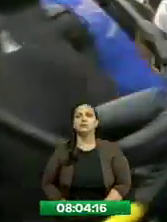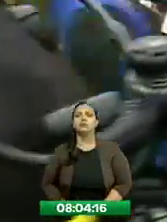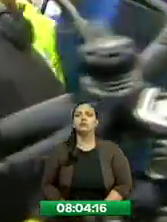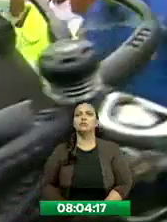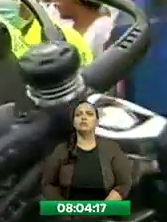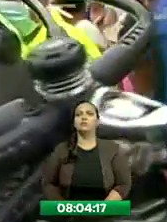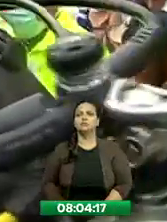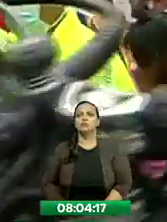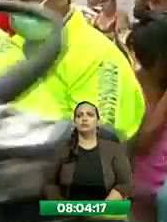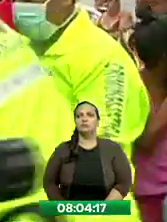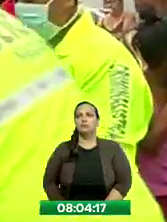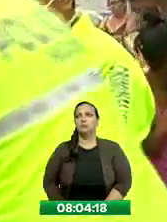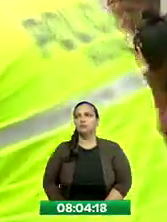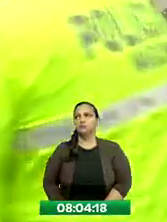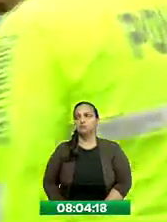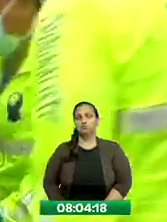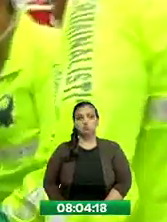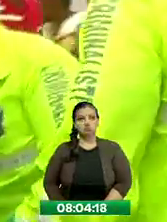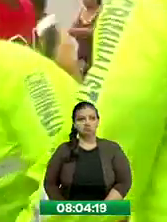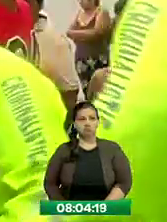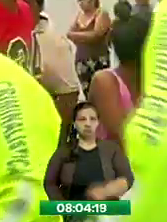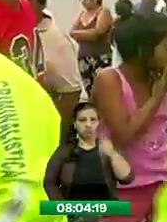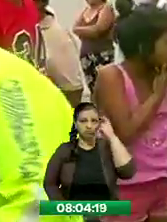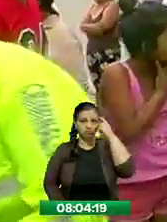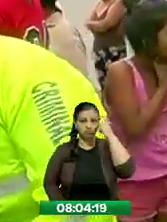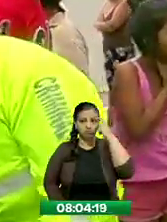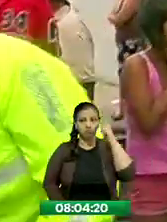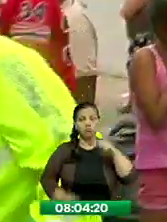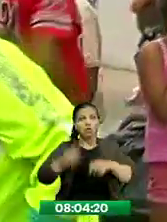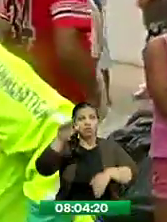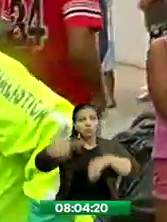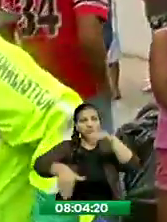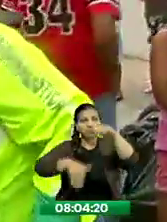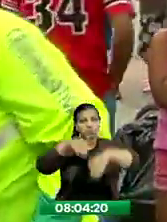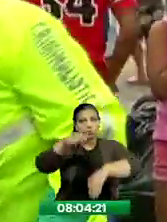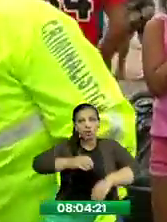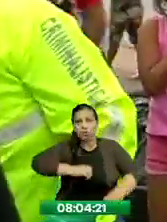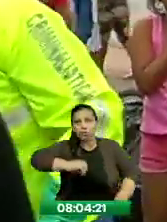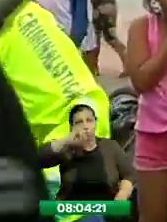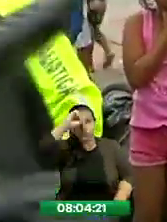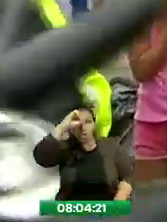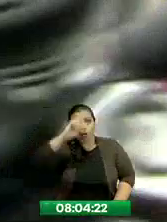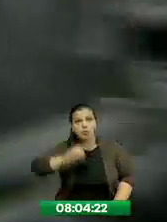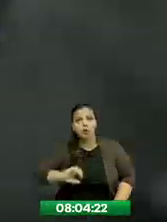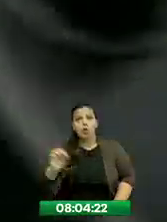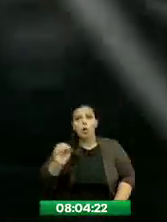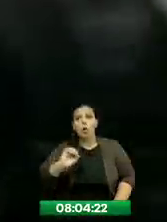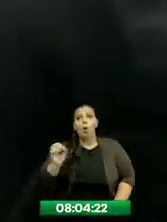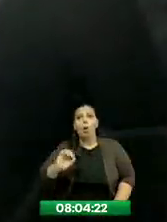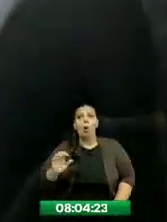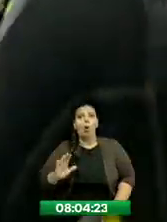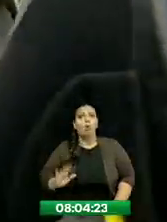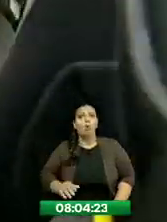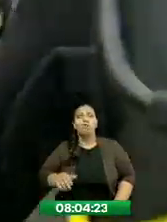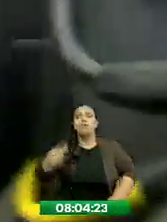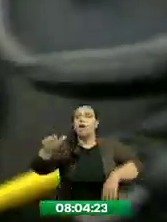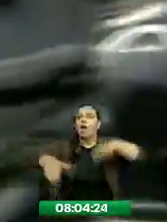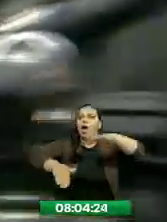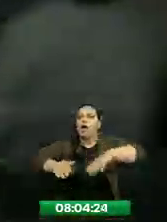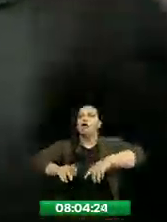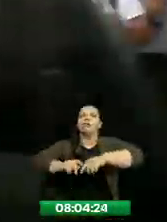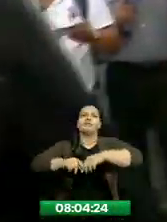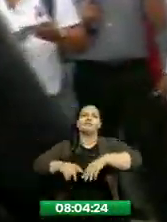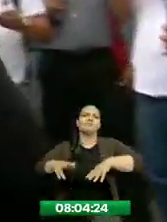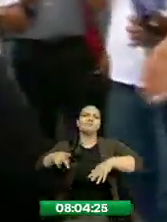habría ocasionado inicialmente su muerte o por qué no logró salir. Se ahogó, es lo que se dice a primera